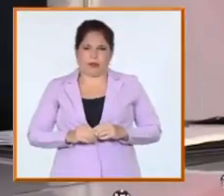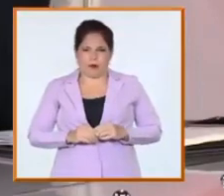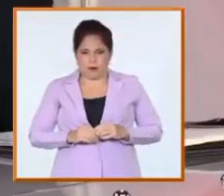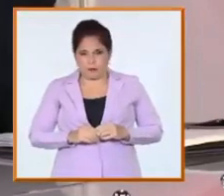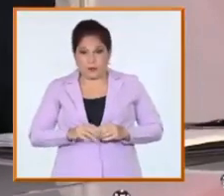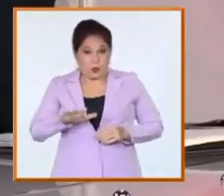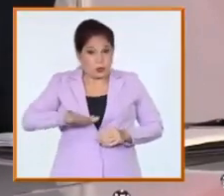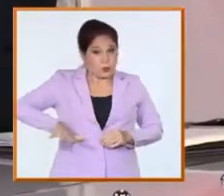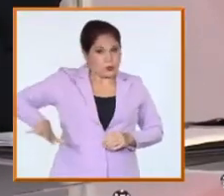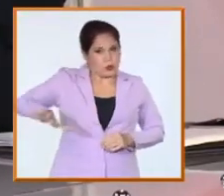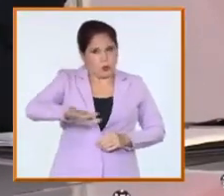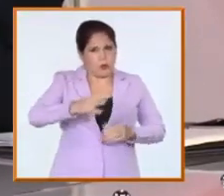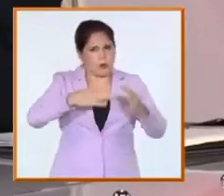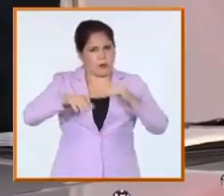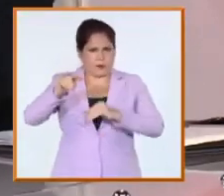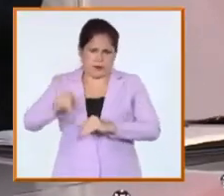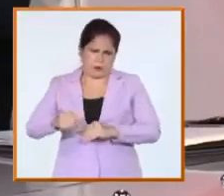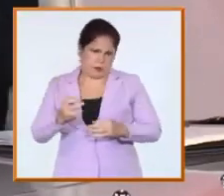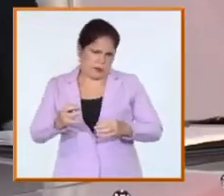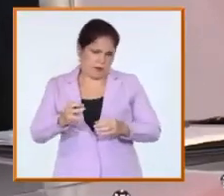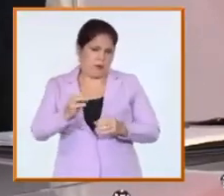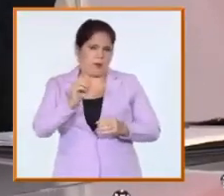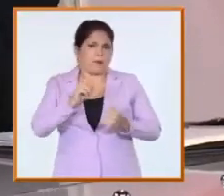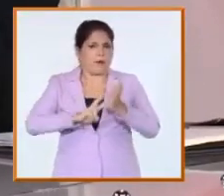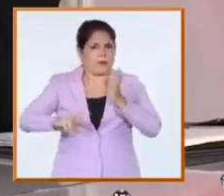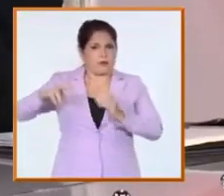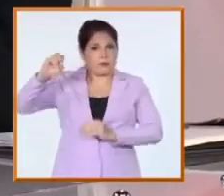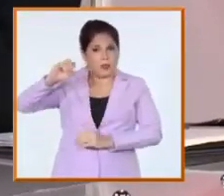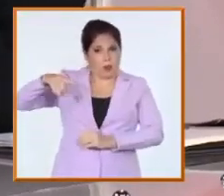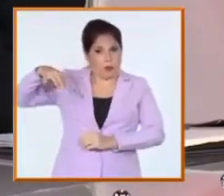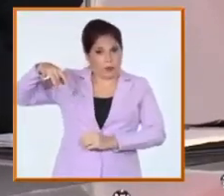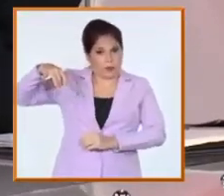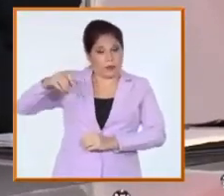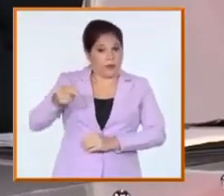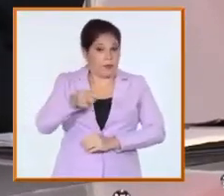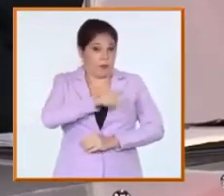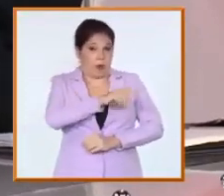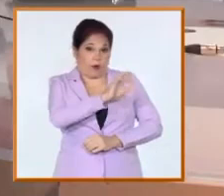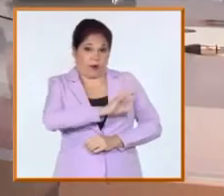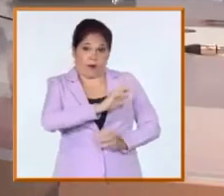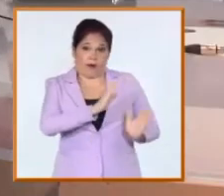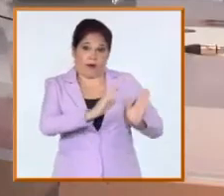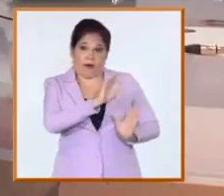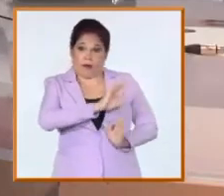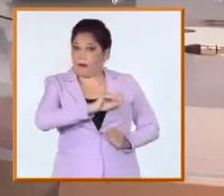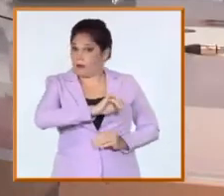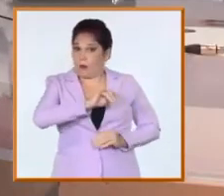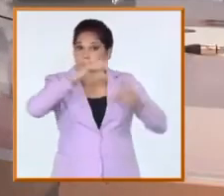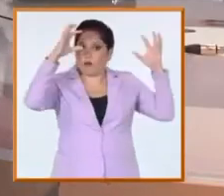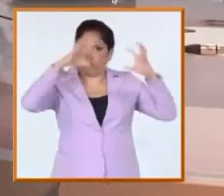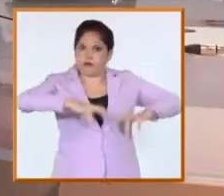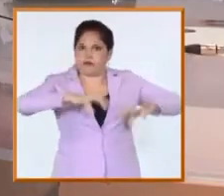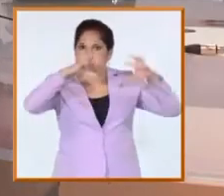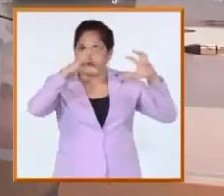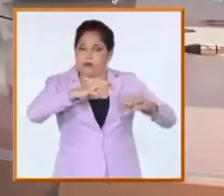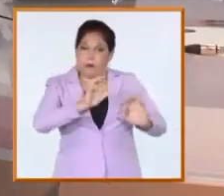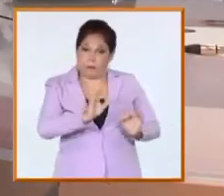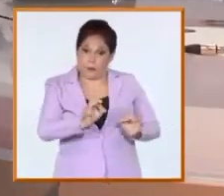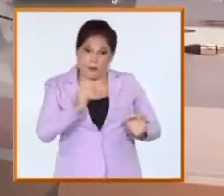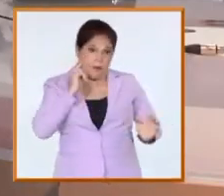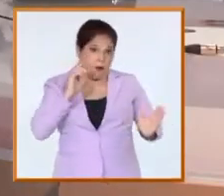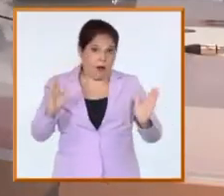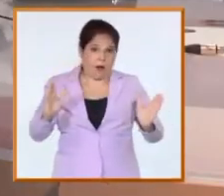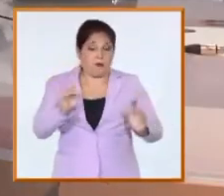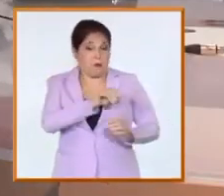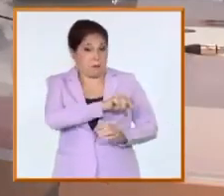bueno todo un reto ministro en el occidente también en el Oriente que hubo hubo grandes lluvias este este propio año y que